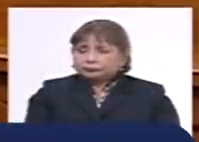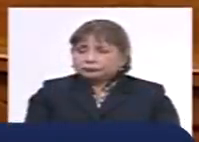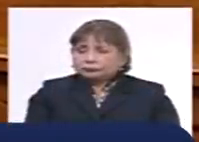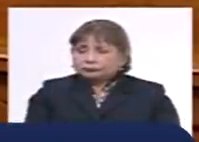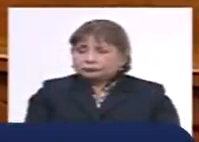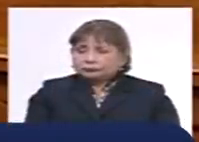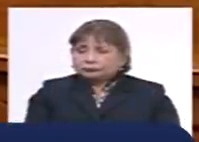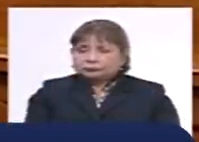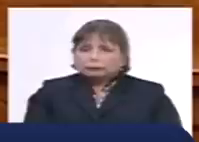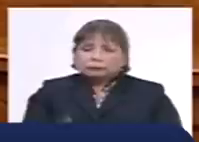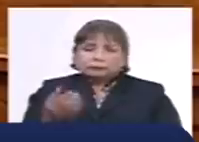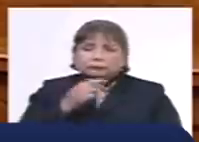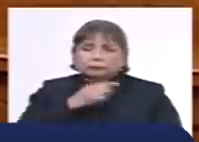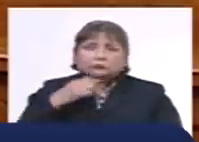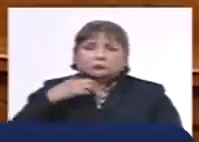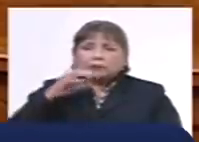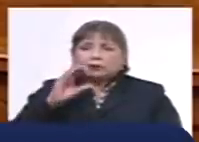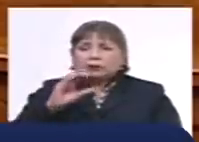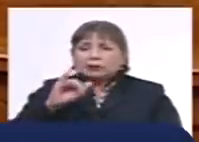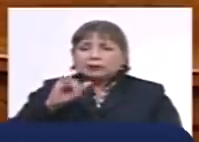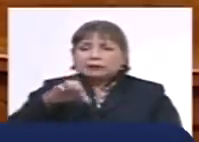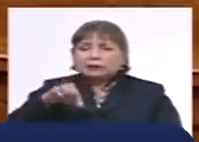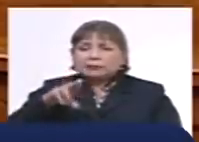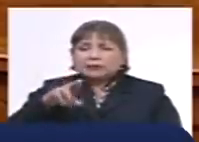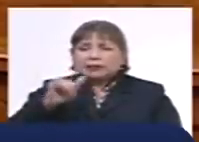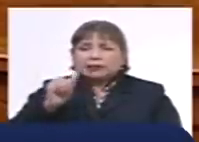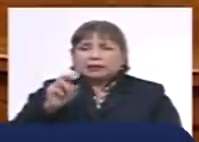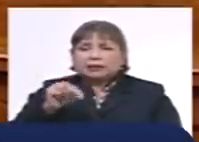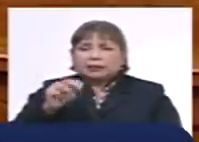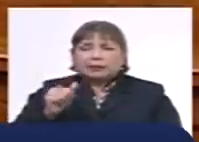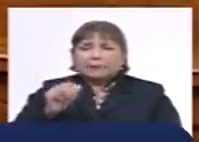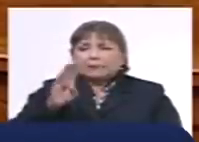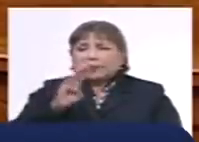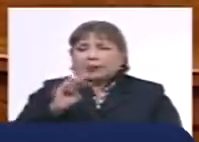o como el padre Cipriani, el padre Barreto,